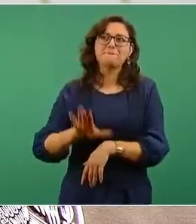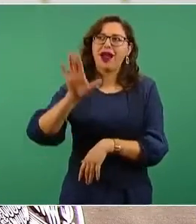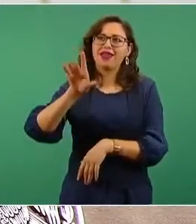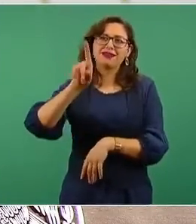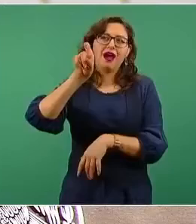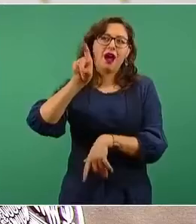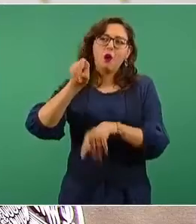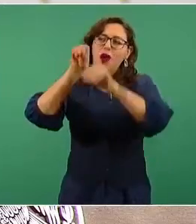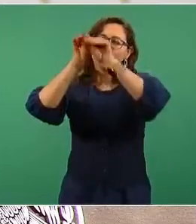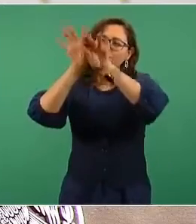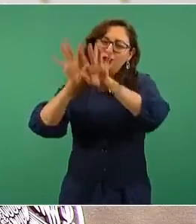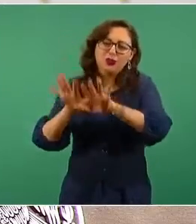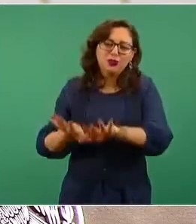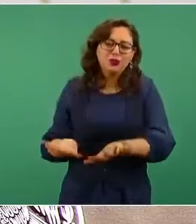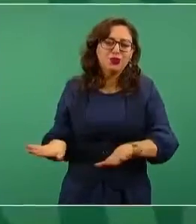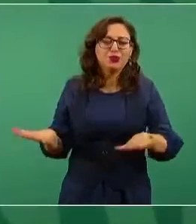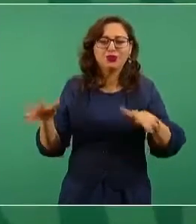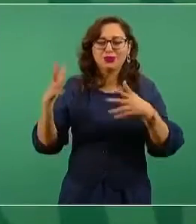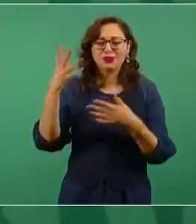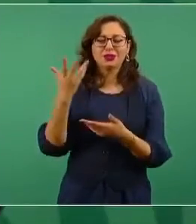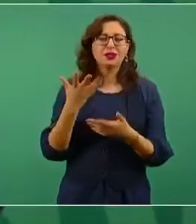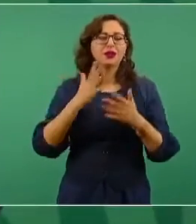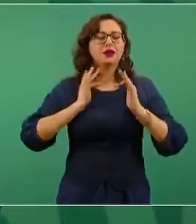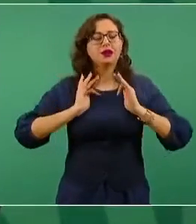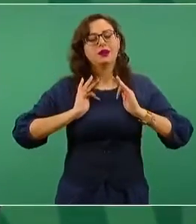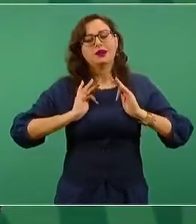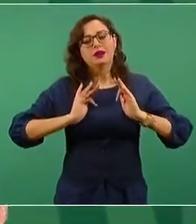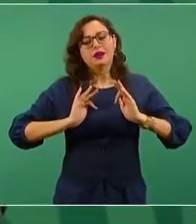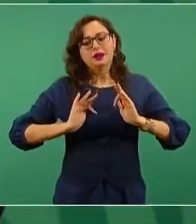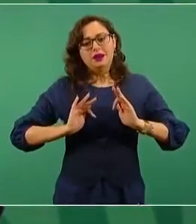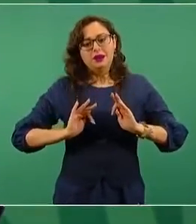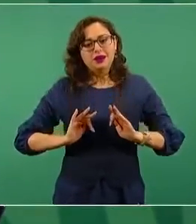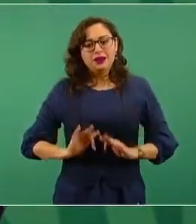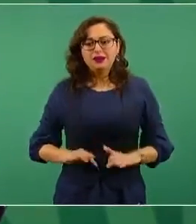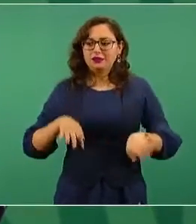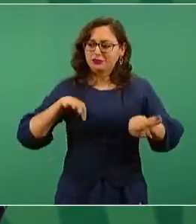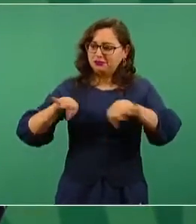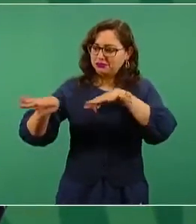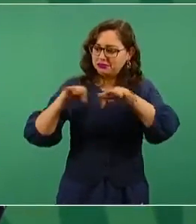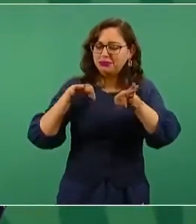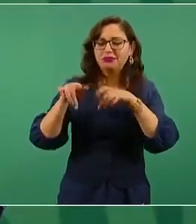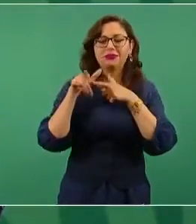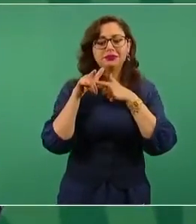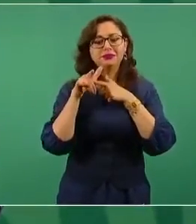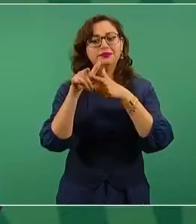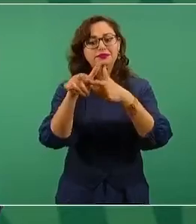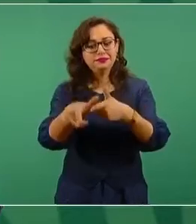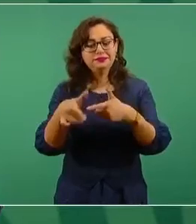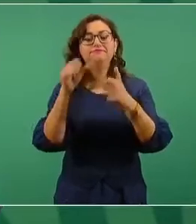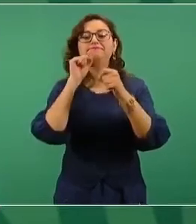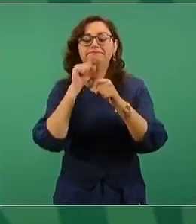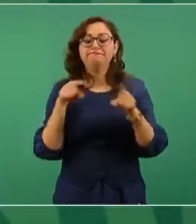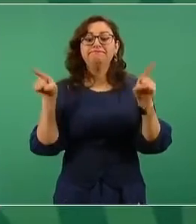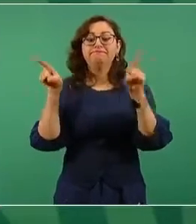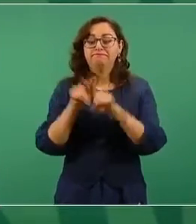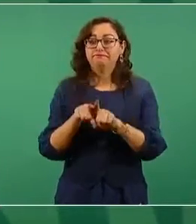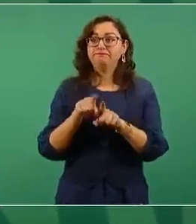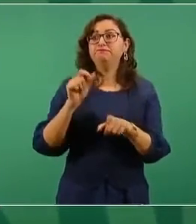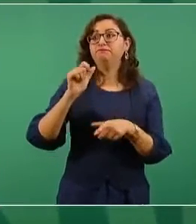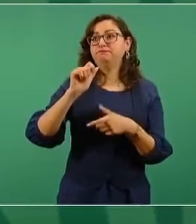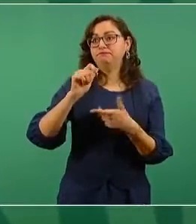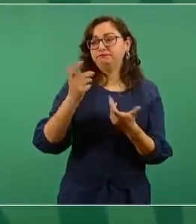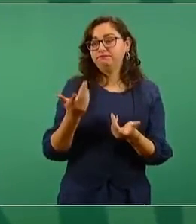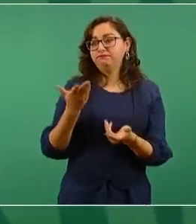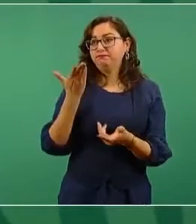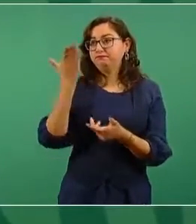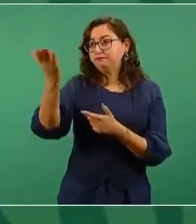a las amortizaciones de la deuda, que era lo que señalaba el señor presidente, también hay ya